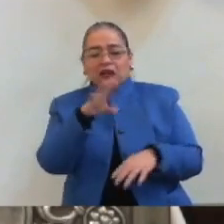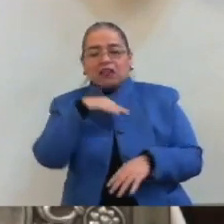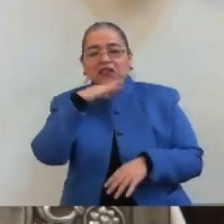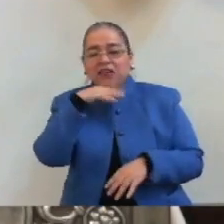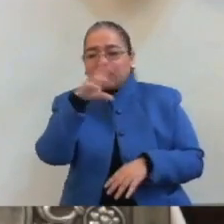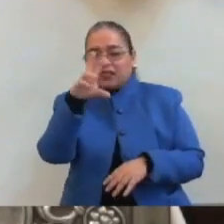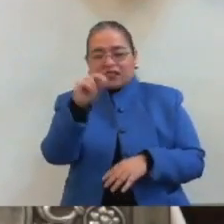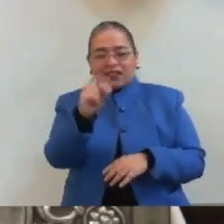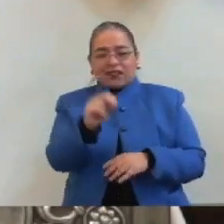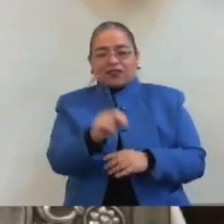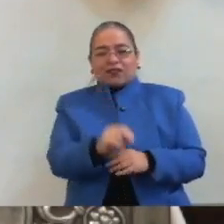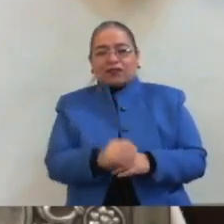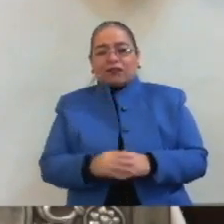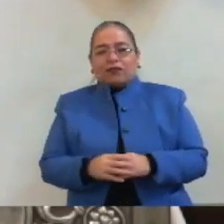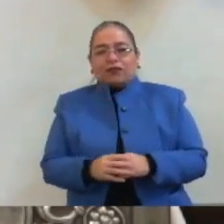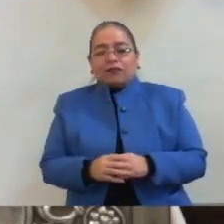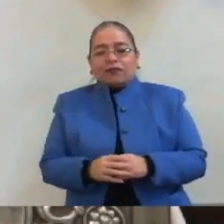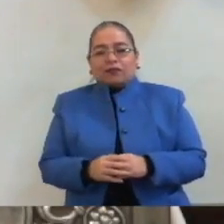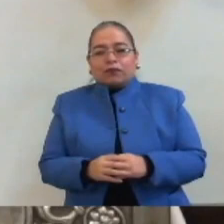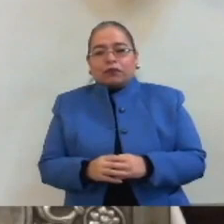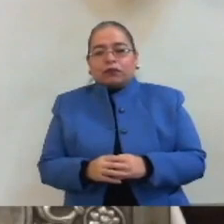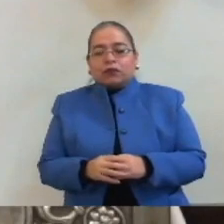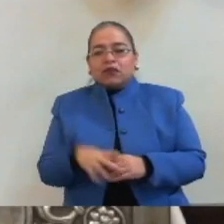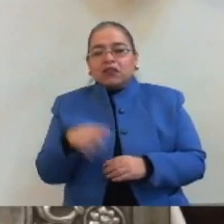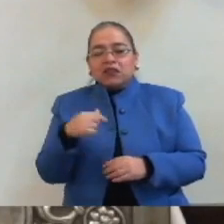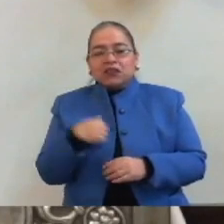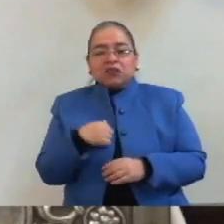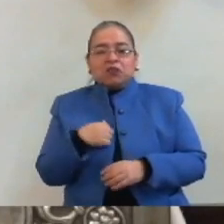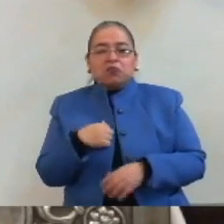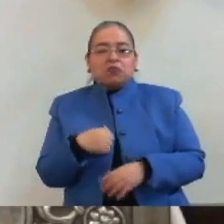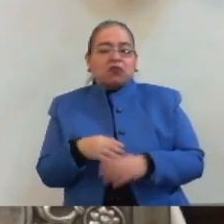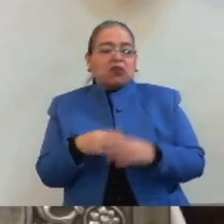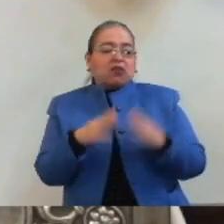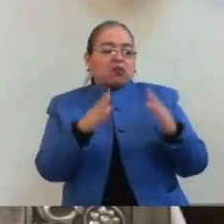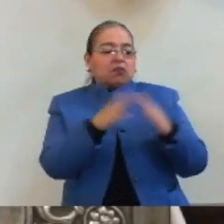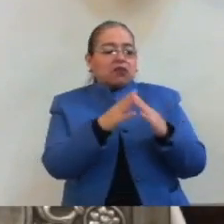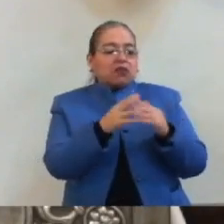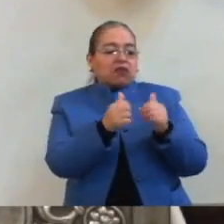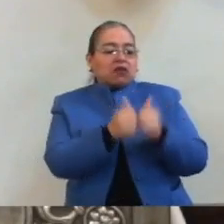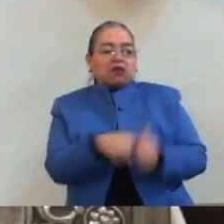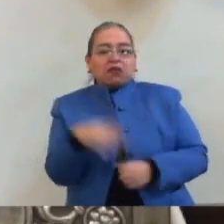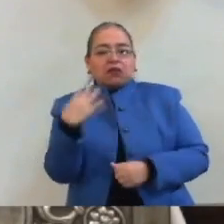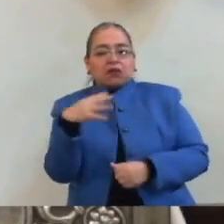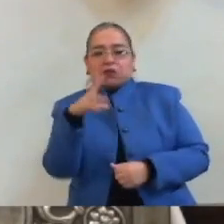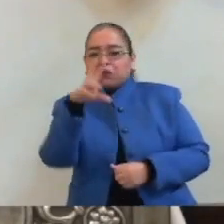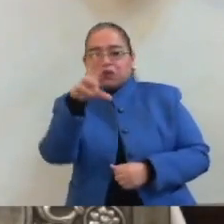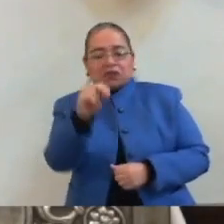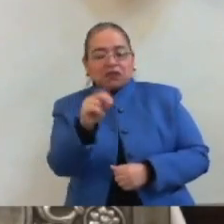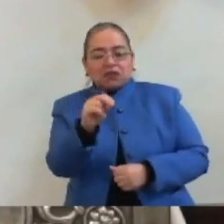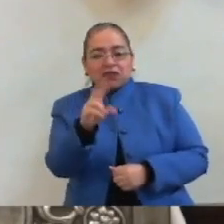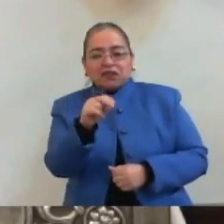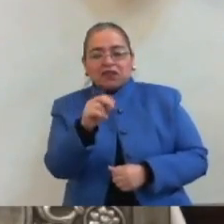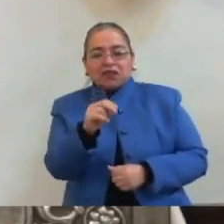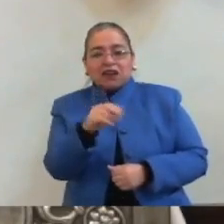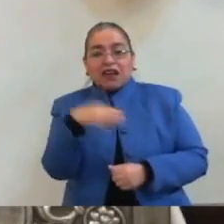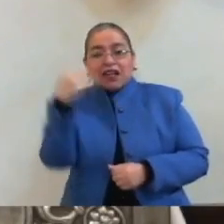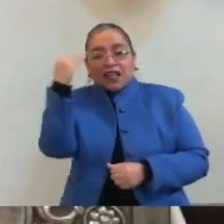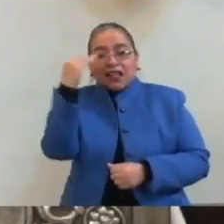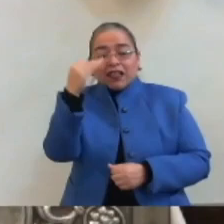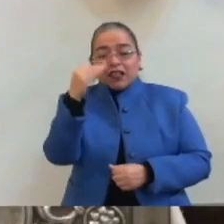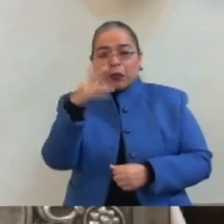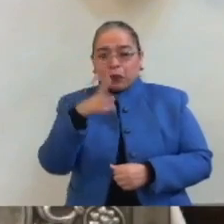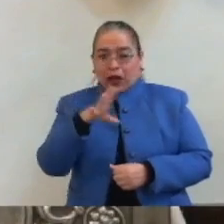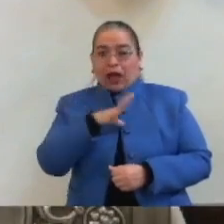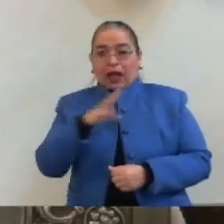o mucho menos matar el tiempo el tiempo es precioso